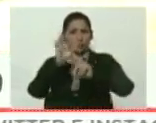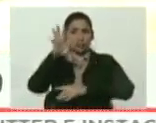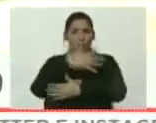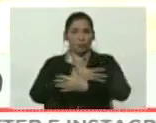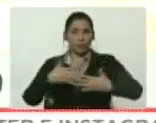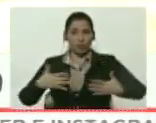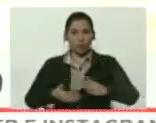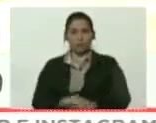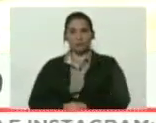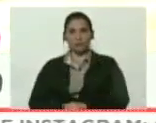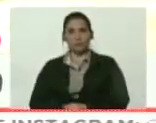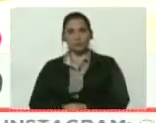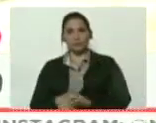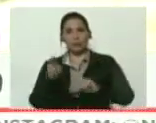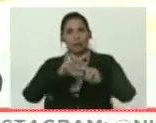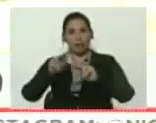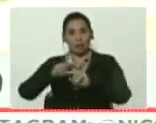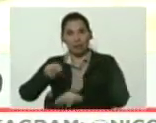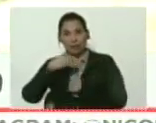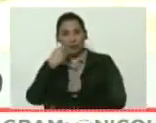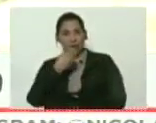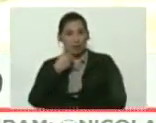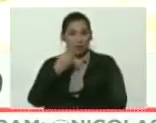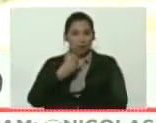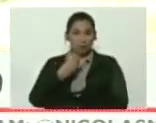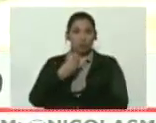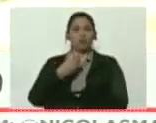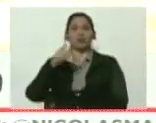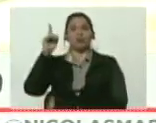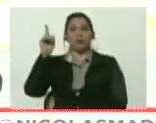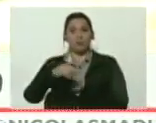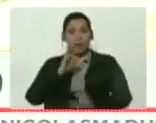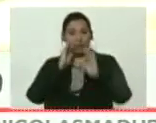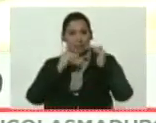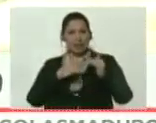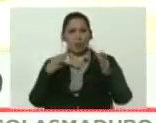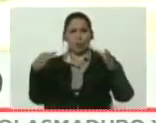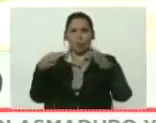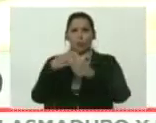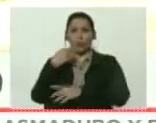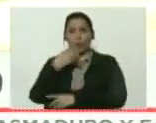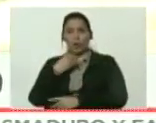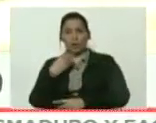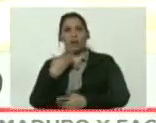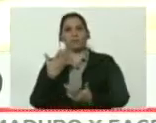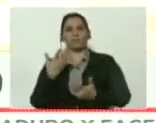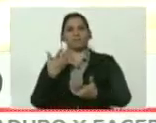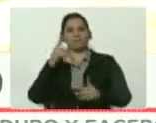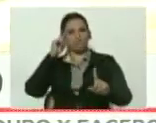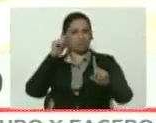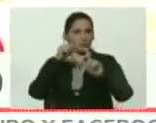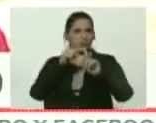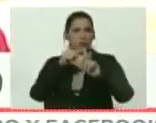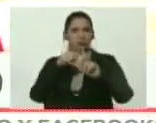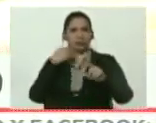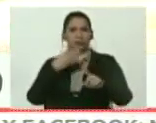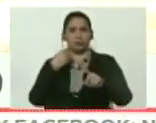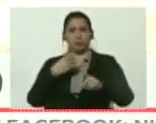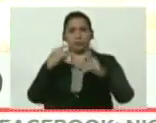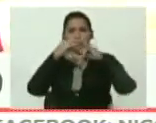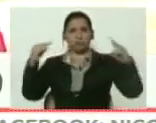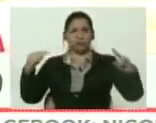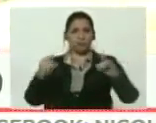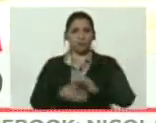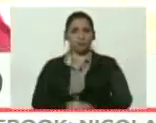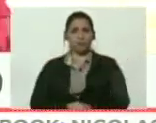millones de niños y niñas atendidos, también un grupo de jóvenes con el reto juvenil y el campismo o la juventud en